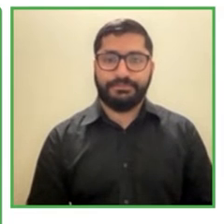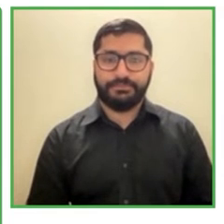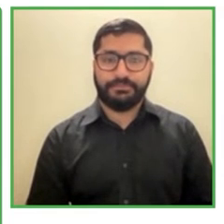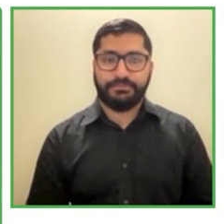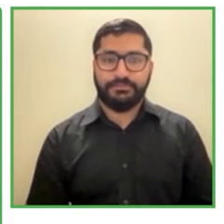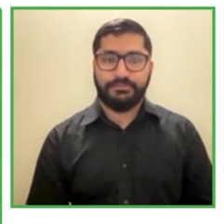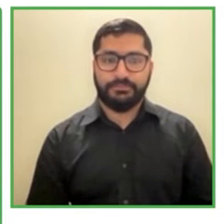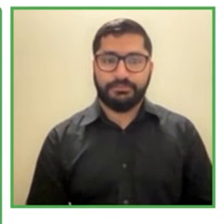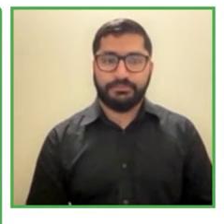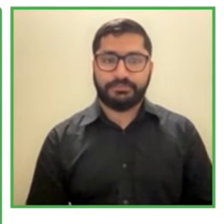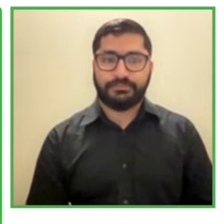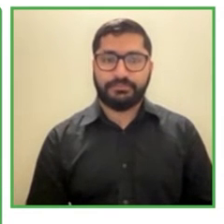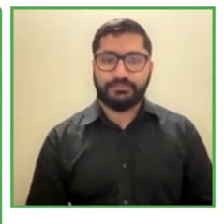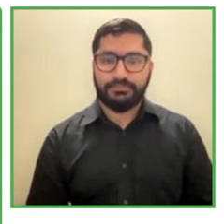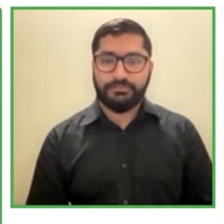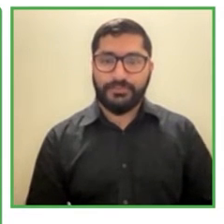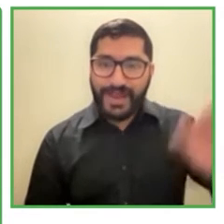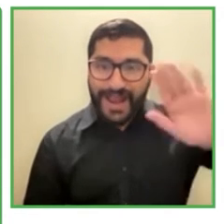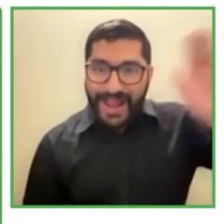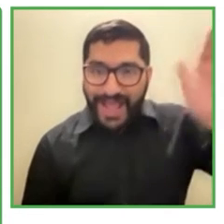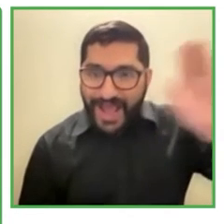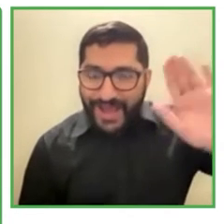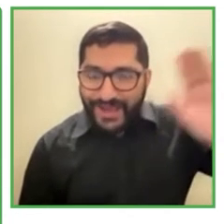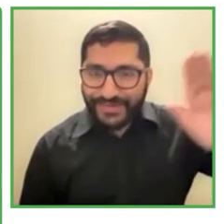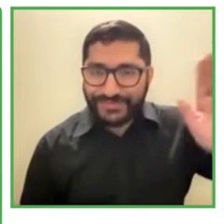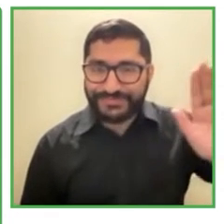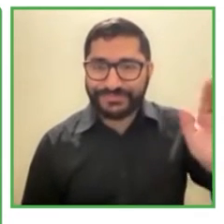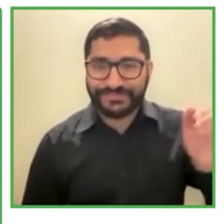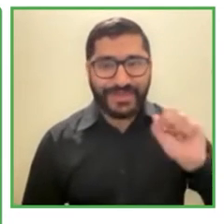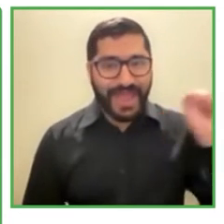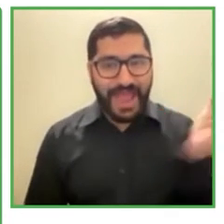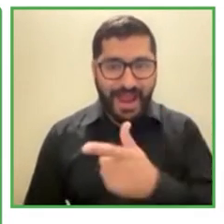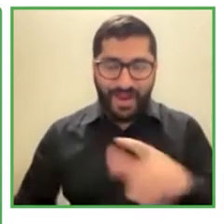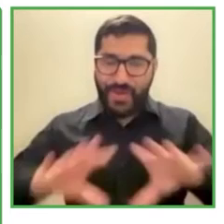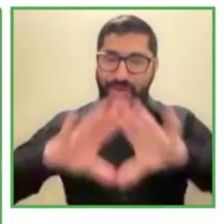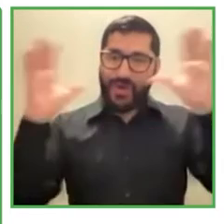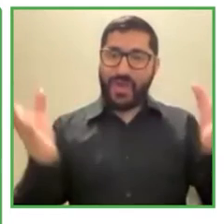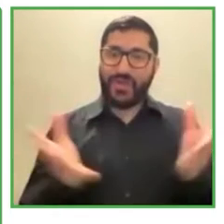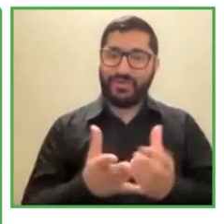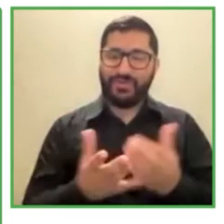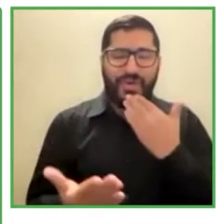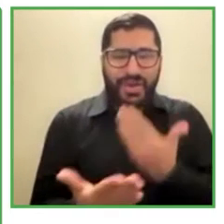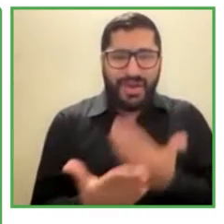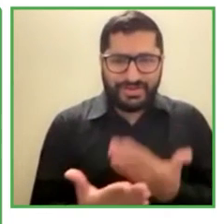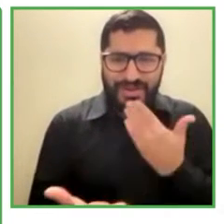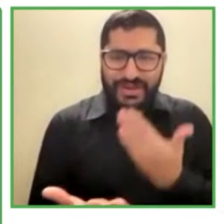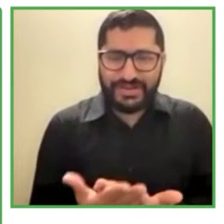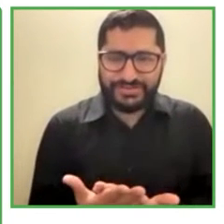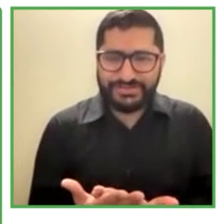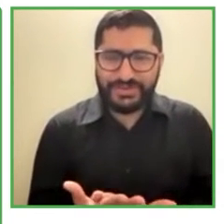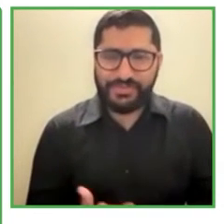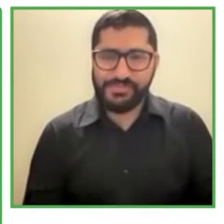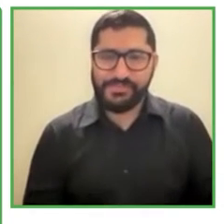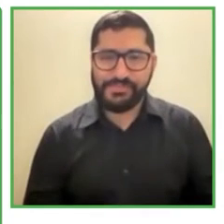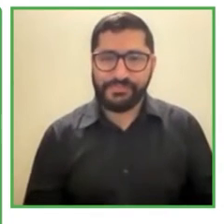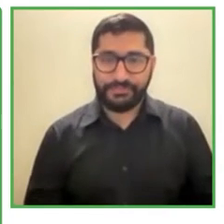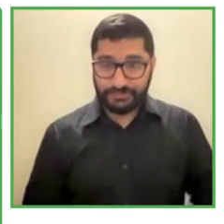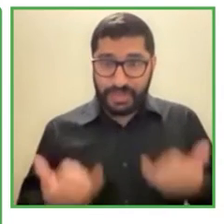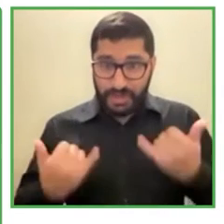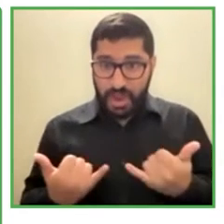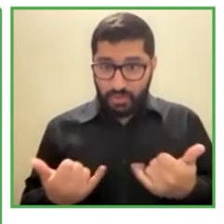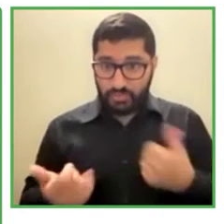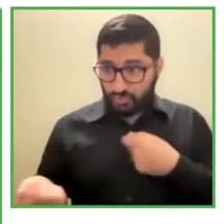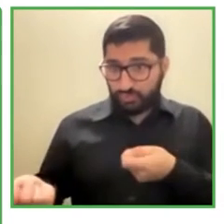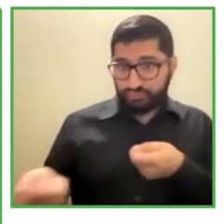Hello everyone. Thank Hola you. A todo el mundo. Muchas gracias por moderar esta sesión y muchas gracias